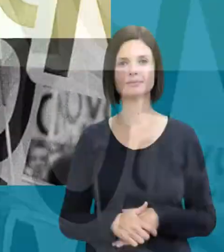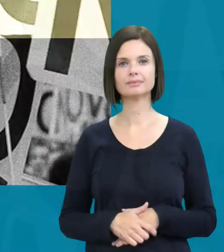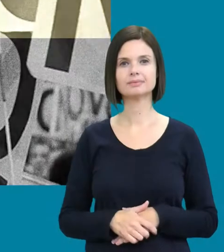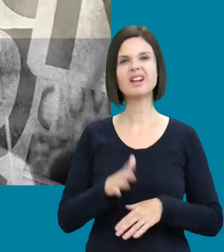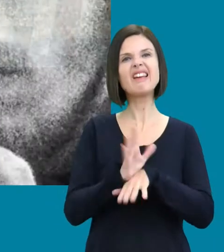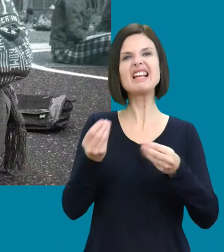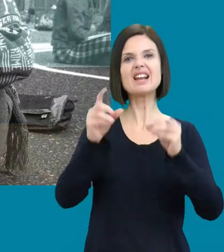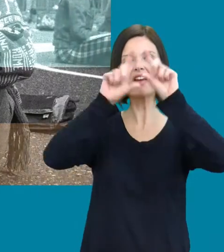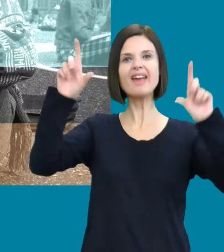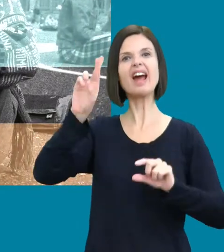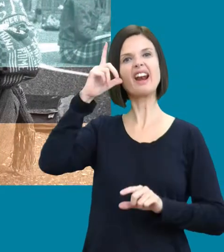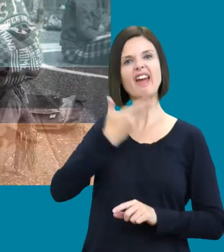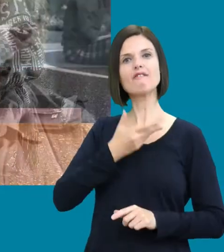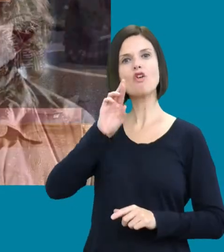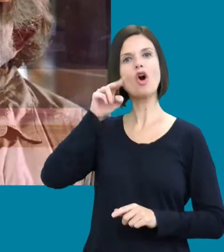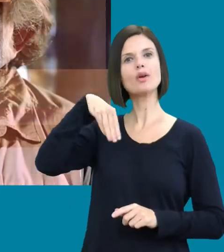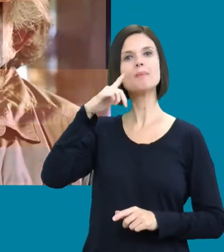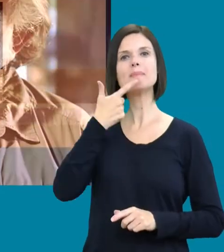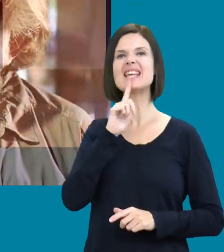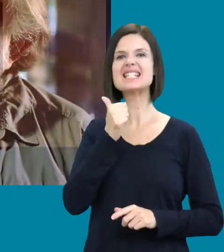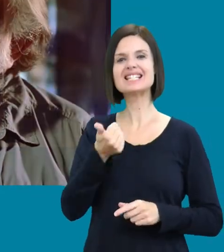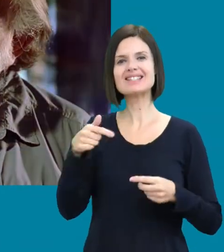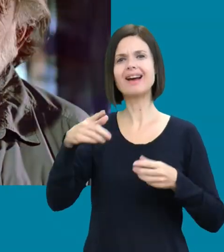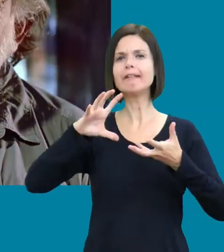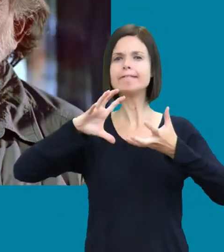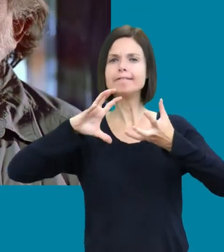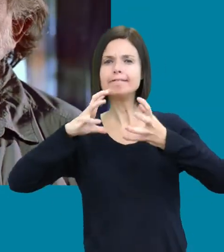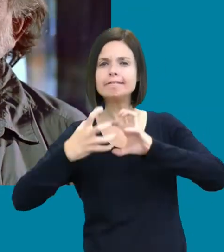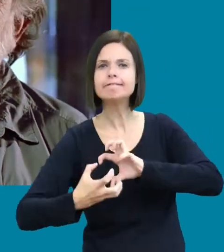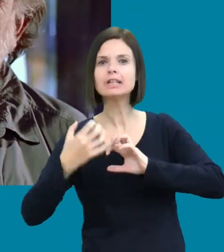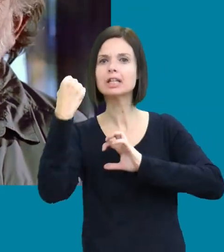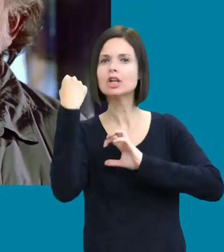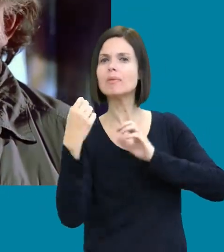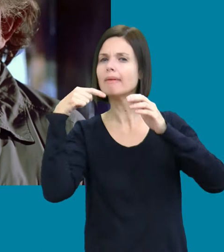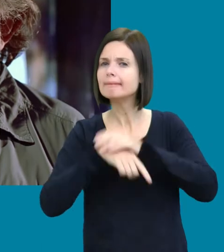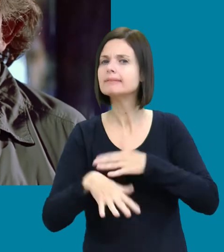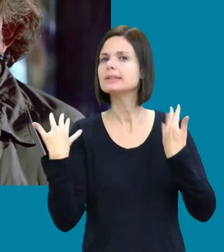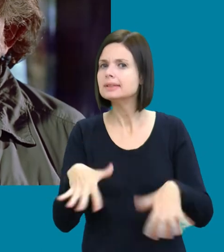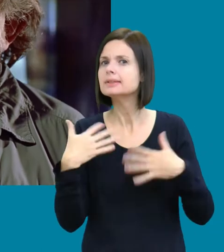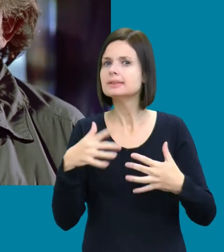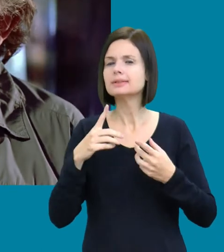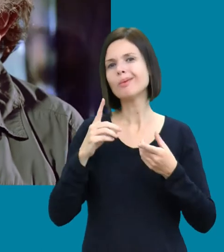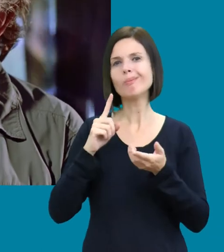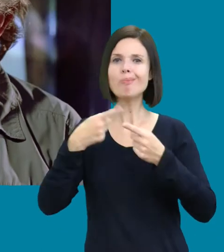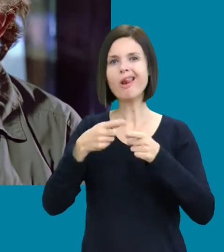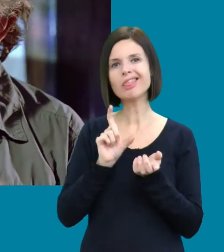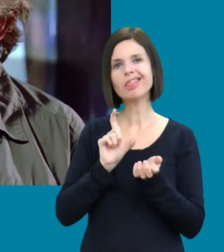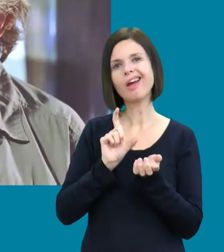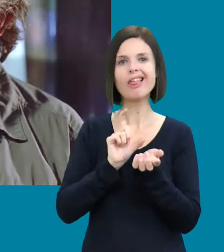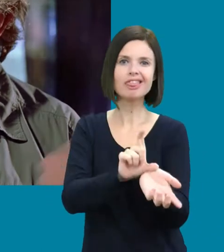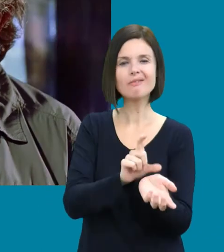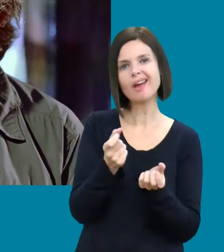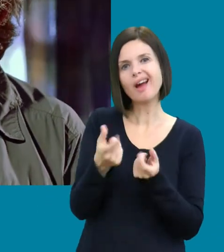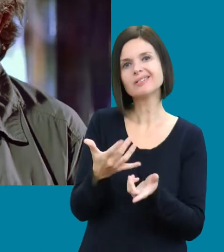Ser reformista hoy es darse cuenta que la crisis económica es profunda y que nosotros tenemos que tener no una política de becas para alumnos que ya están, sino